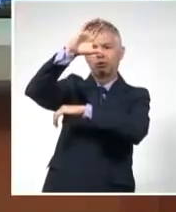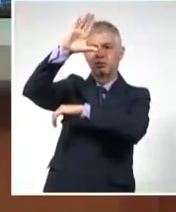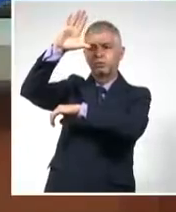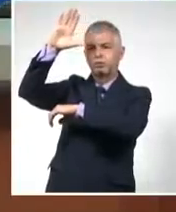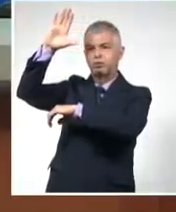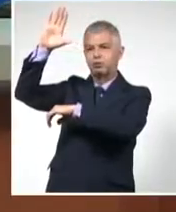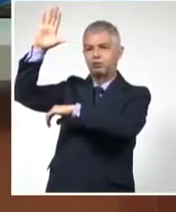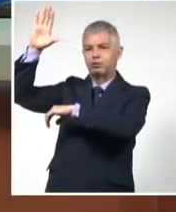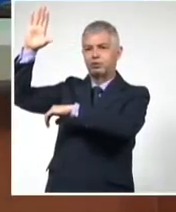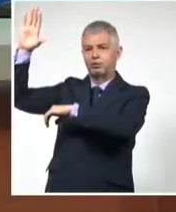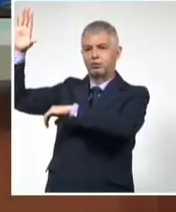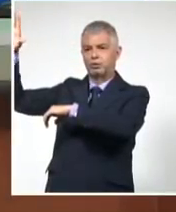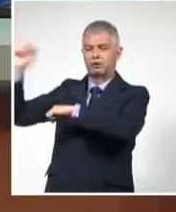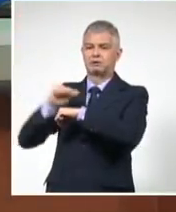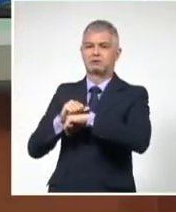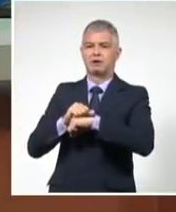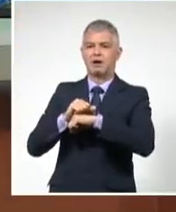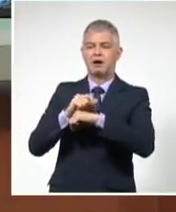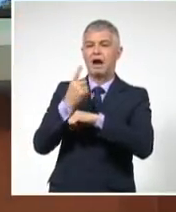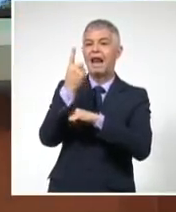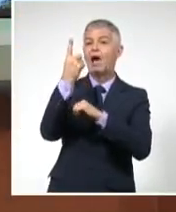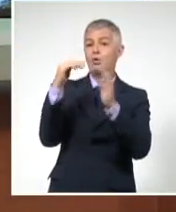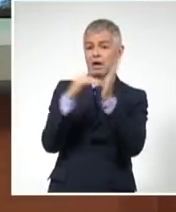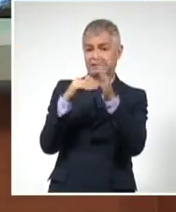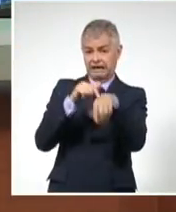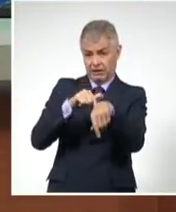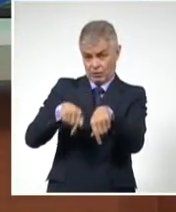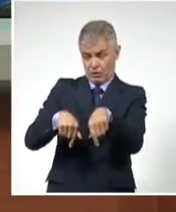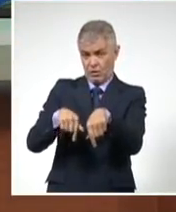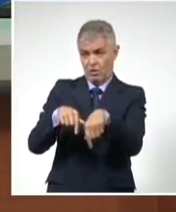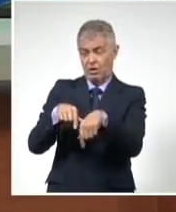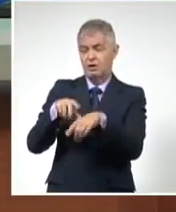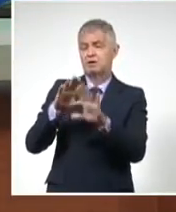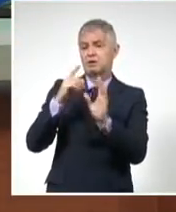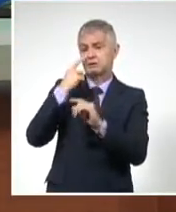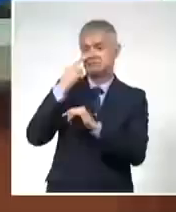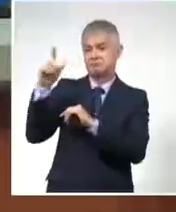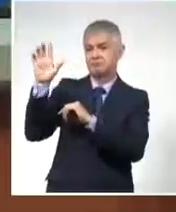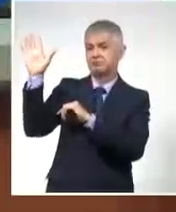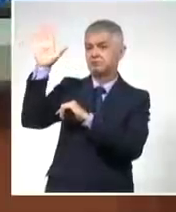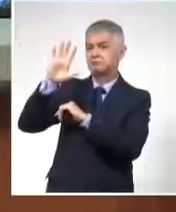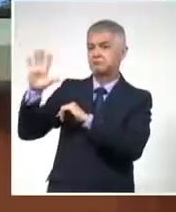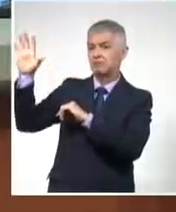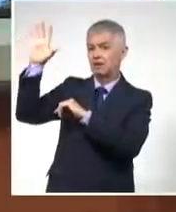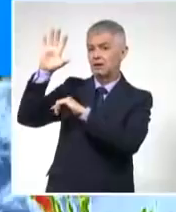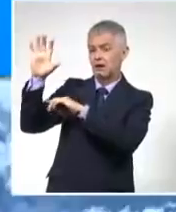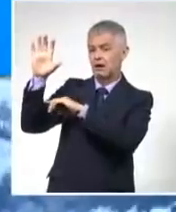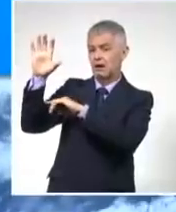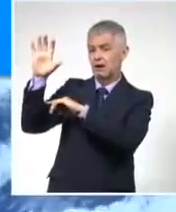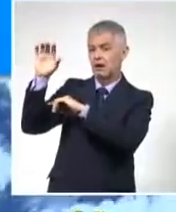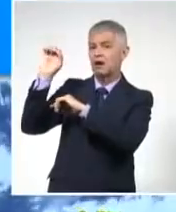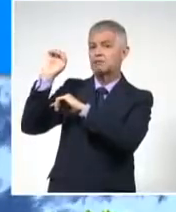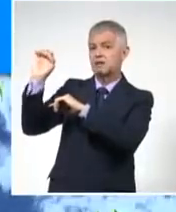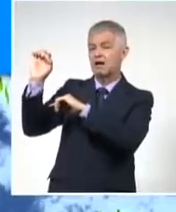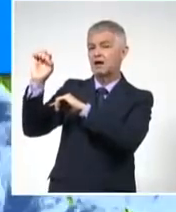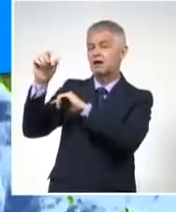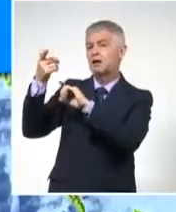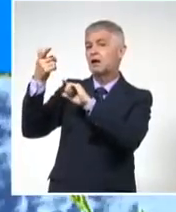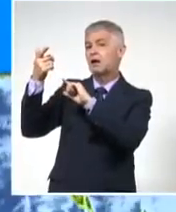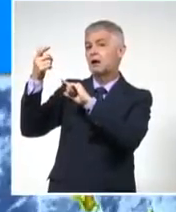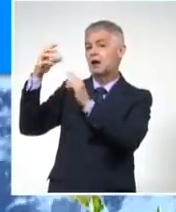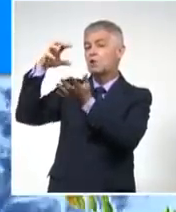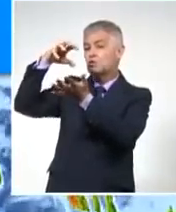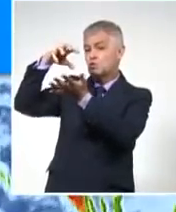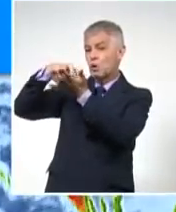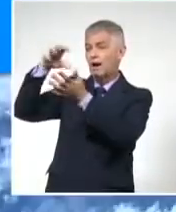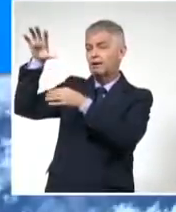de la 1 de la tarde. Esta era la posición 23.5 norte, 79.2 oeste. Eso queda en